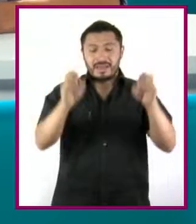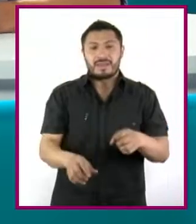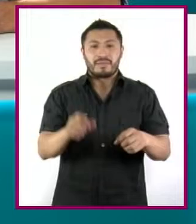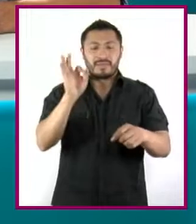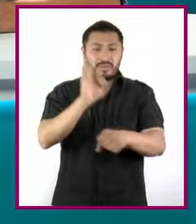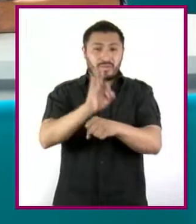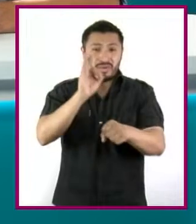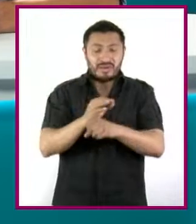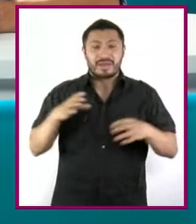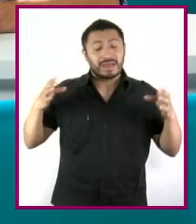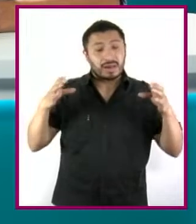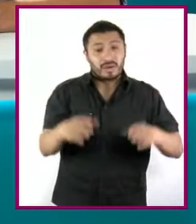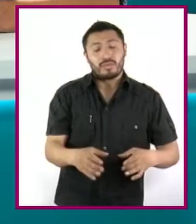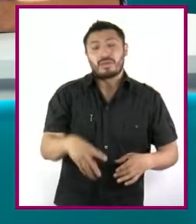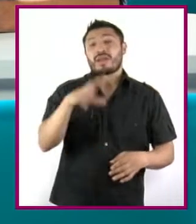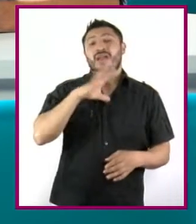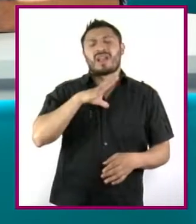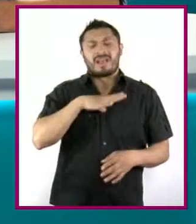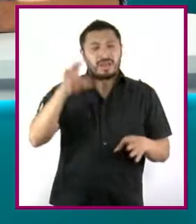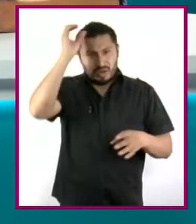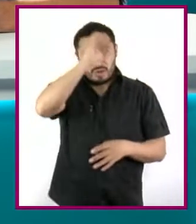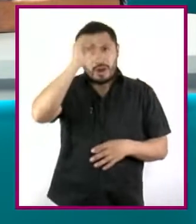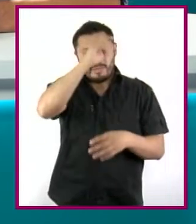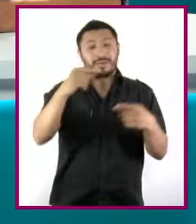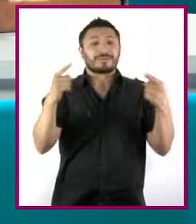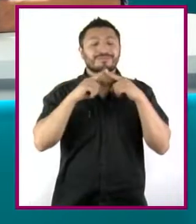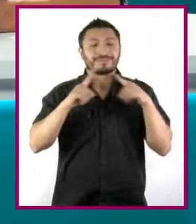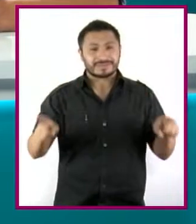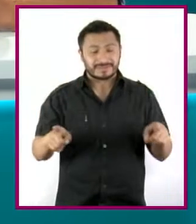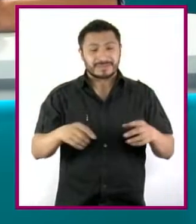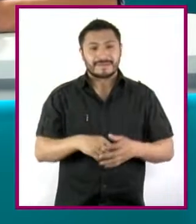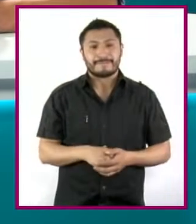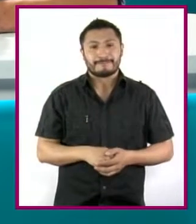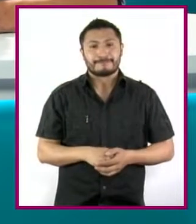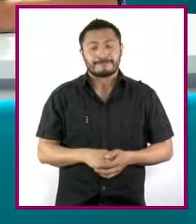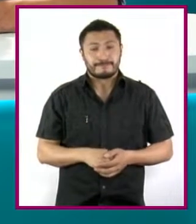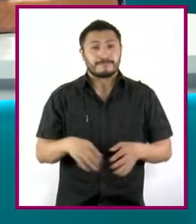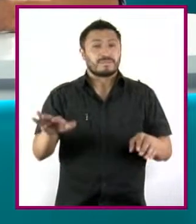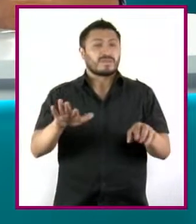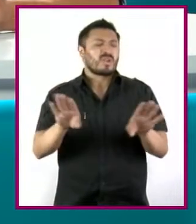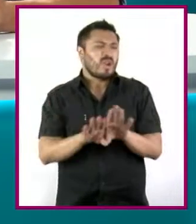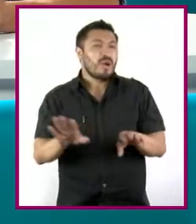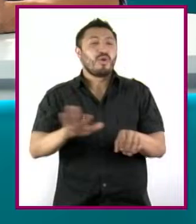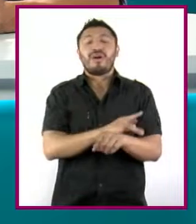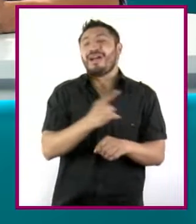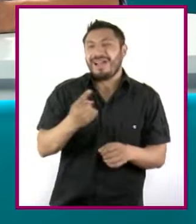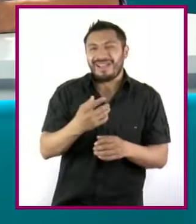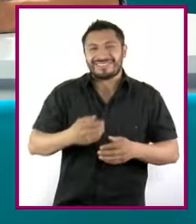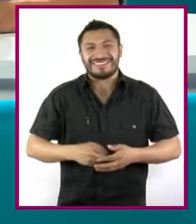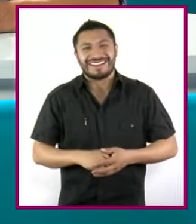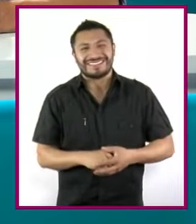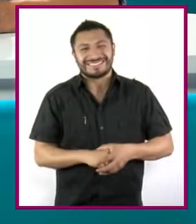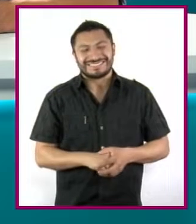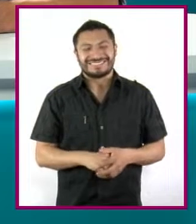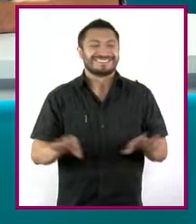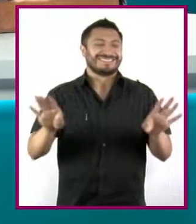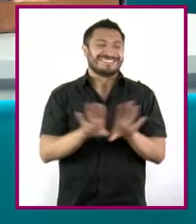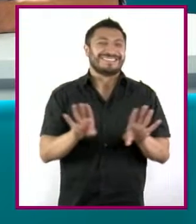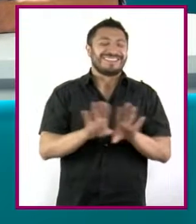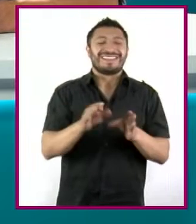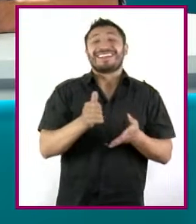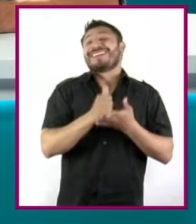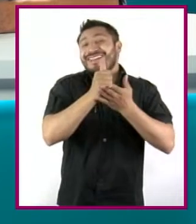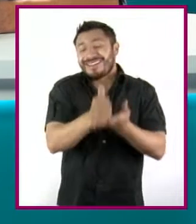autodefensas comunitarias, el cual genera opiniones encontradas. ¿Cómo y por qué surgieron? ¿De qué manera modifican las formas de organización